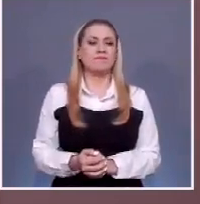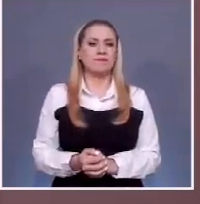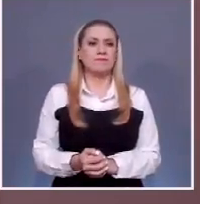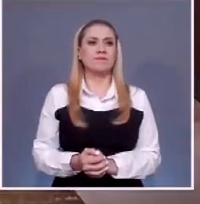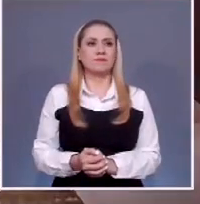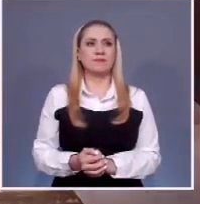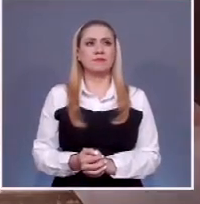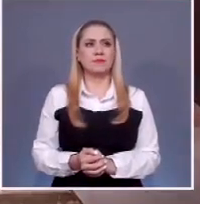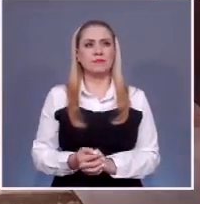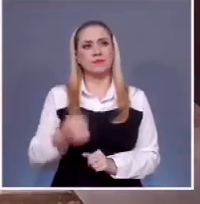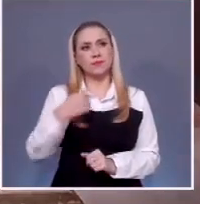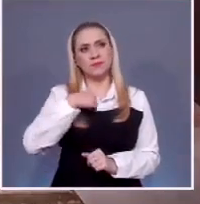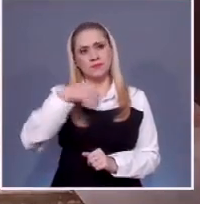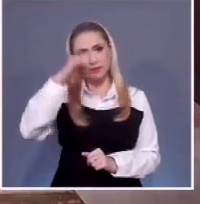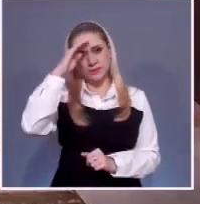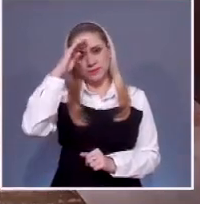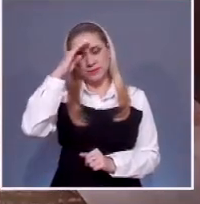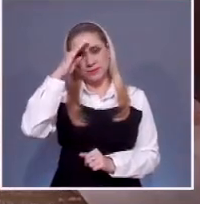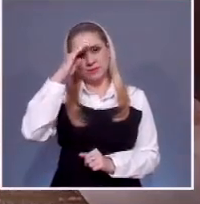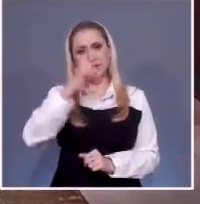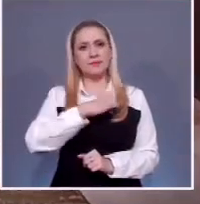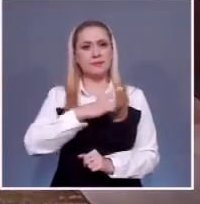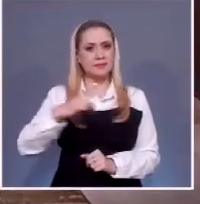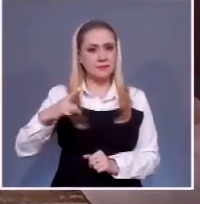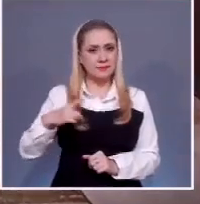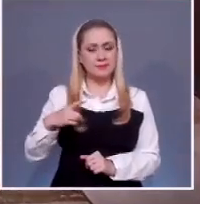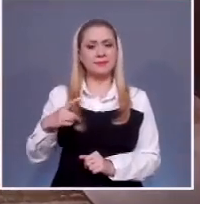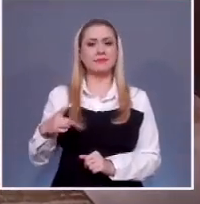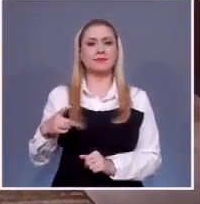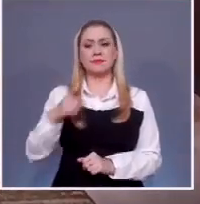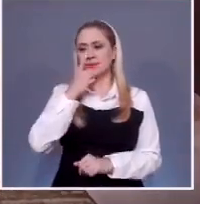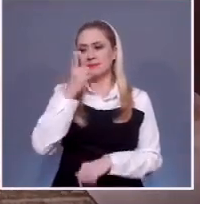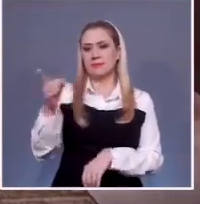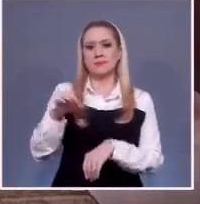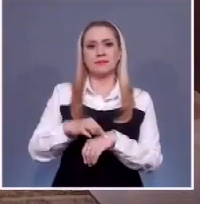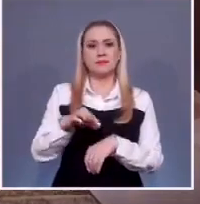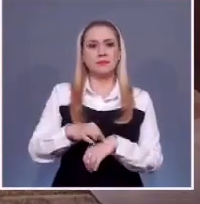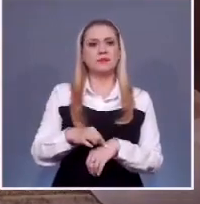que tenemos que empezar, como ya decía la doctora, ¿no? Desde cómo se